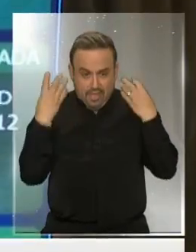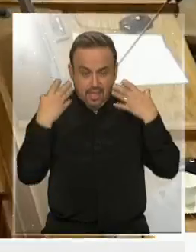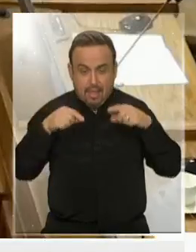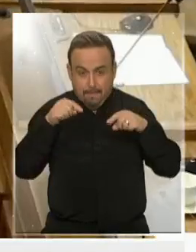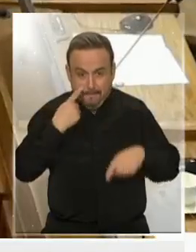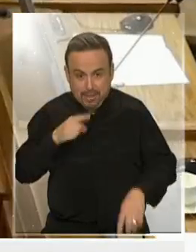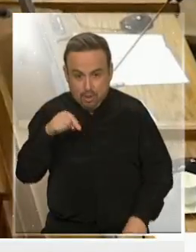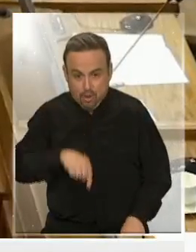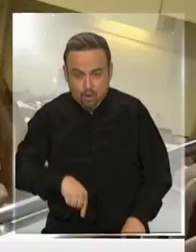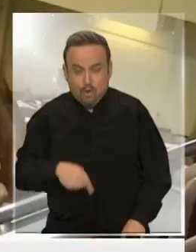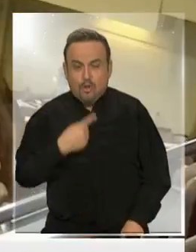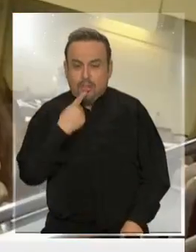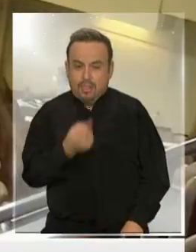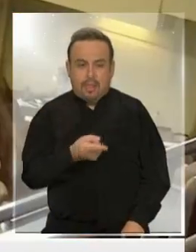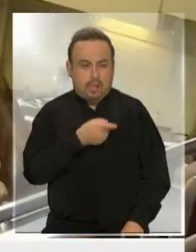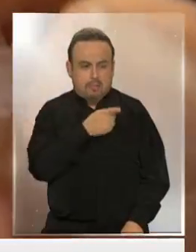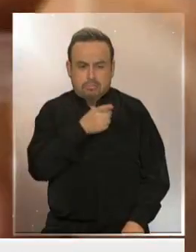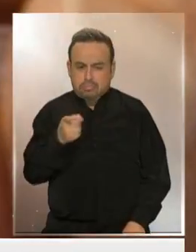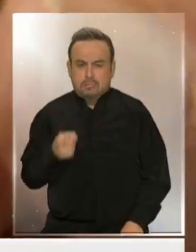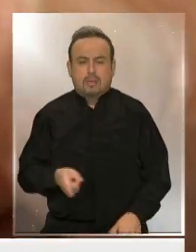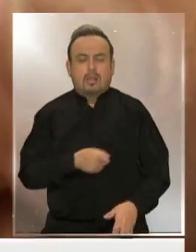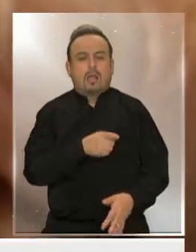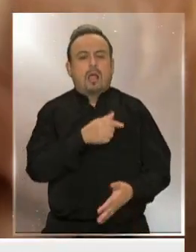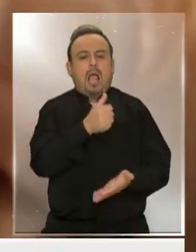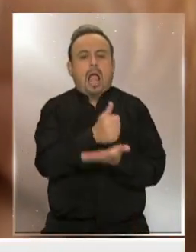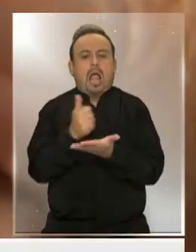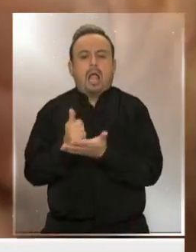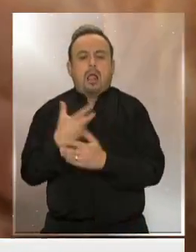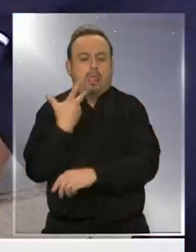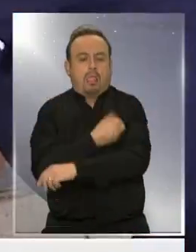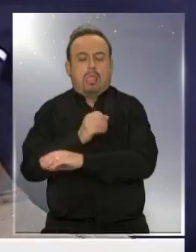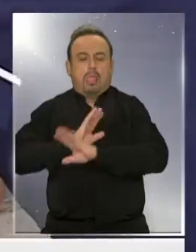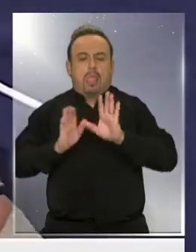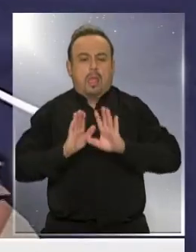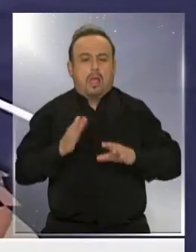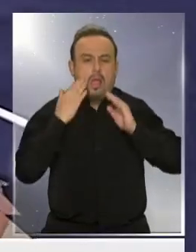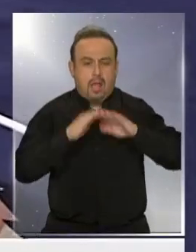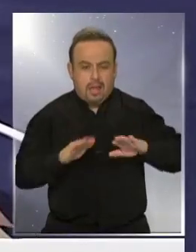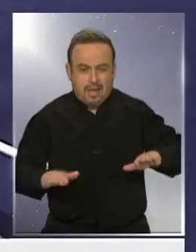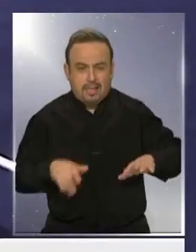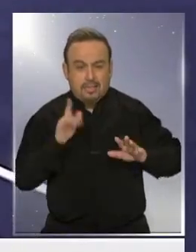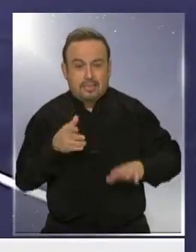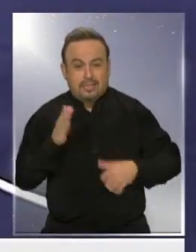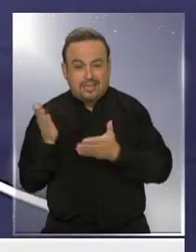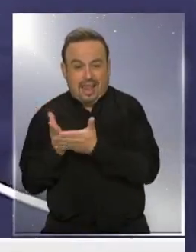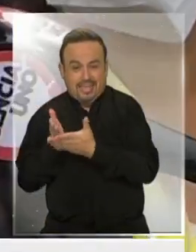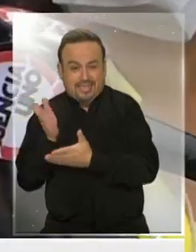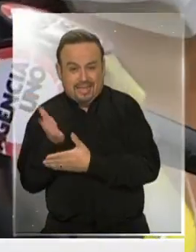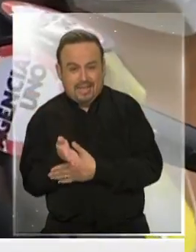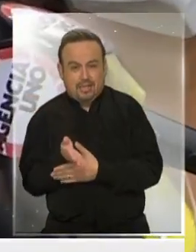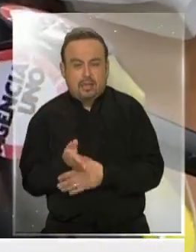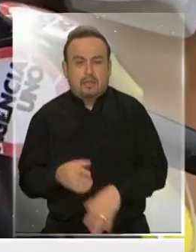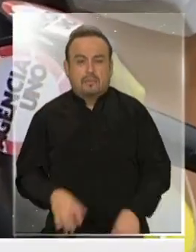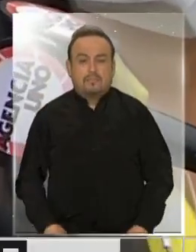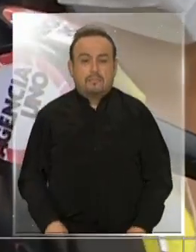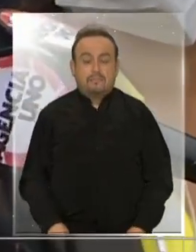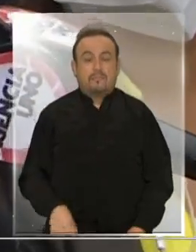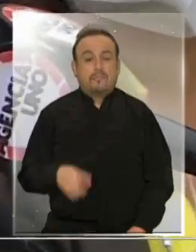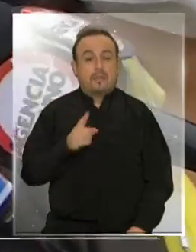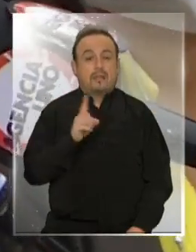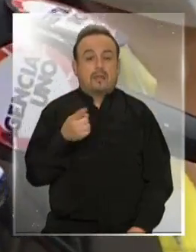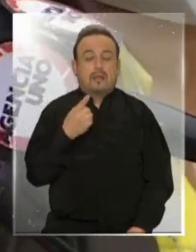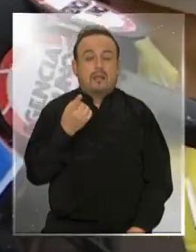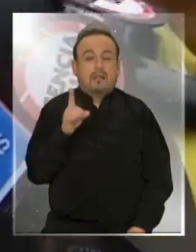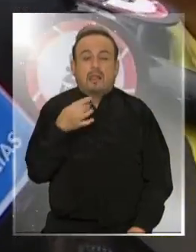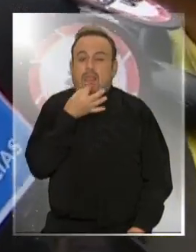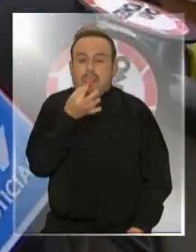el titular de salud apunta a los alcaldes por los niños que no han sido vacunados a raíz de la suspensión de clases. La verdad que lo único que puede hacer